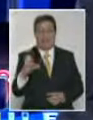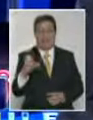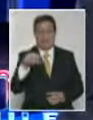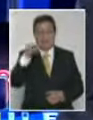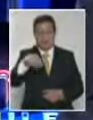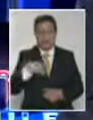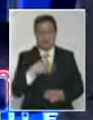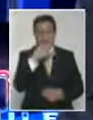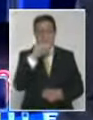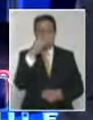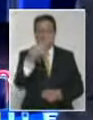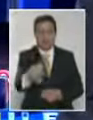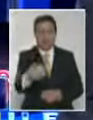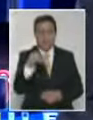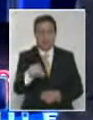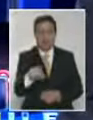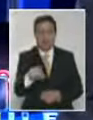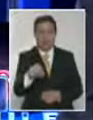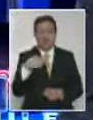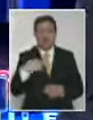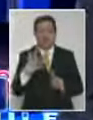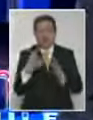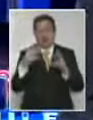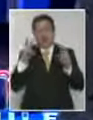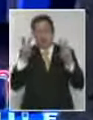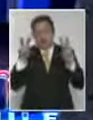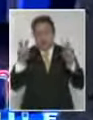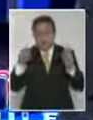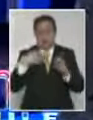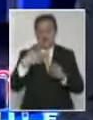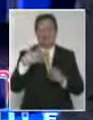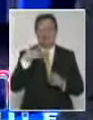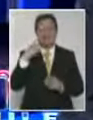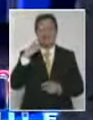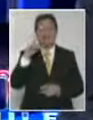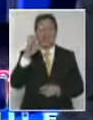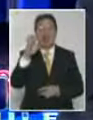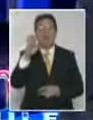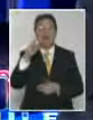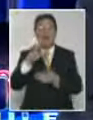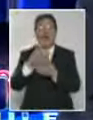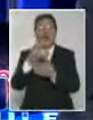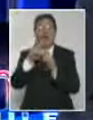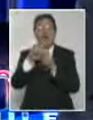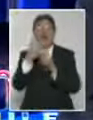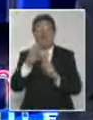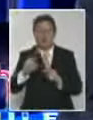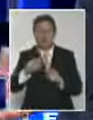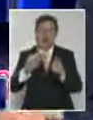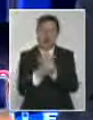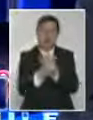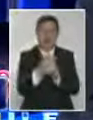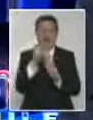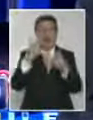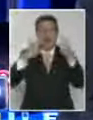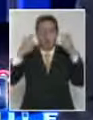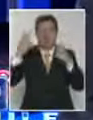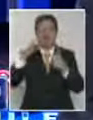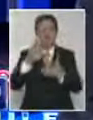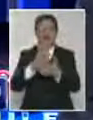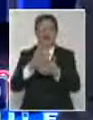mensaje. Y para matizarlo, para no tener problema, en vez de poner a los Quilapayún, poníamos a los Quincheros, con el objeto de hacer una